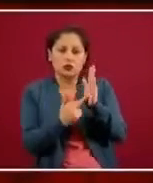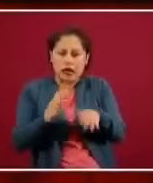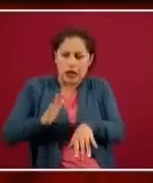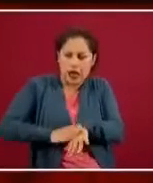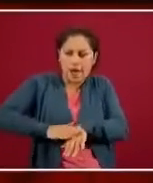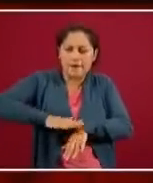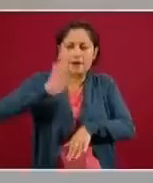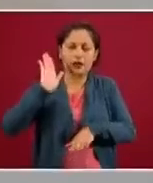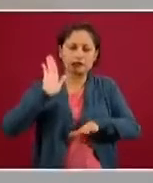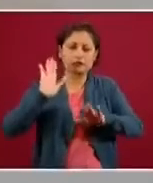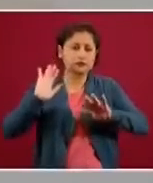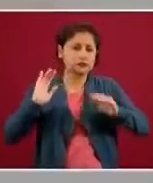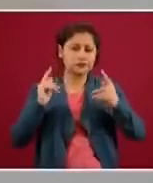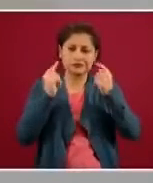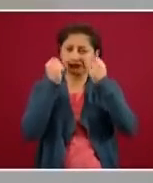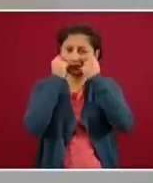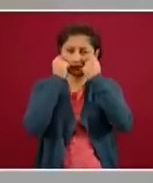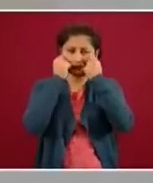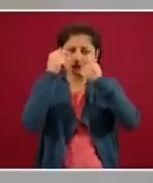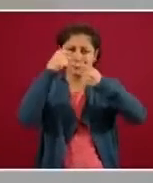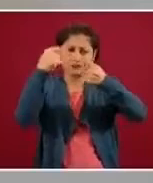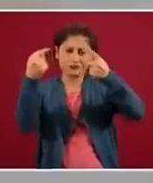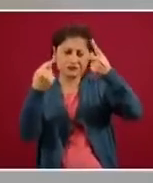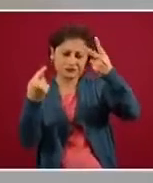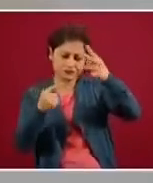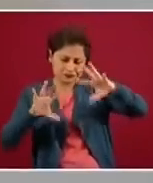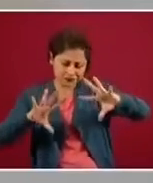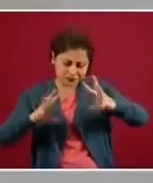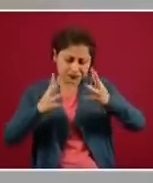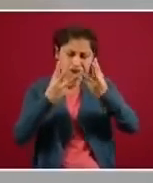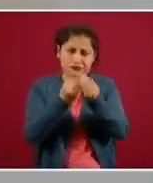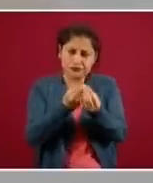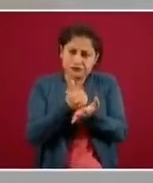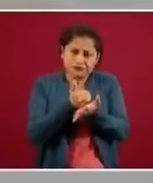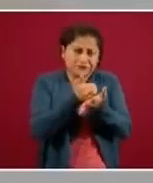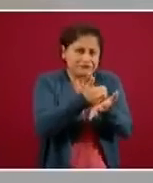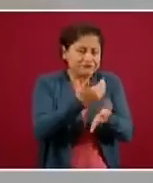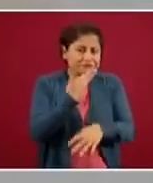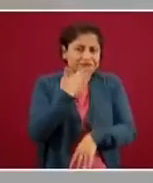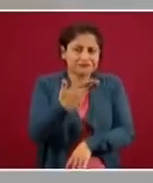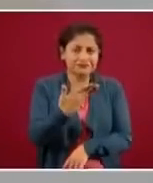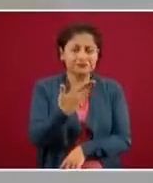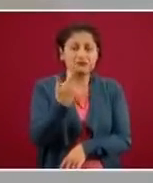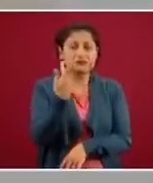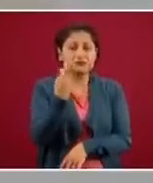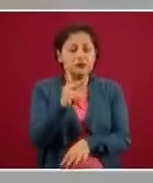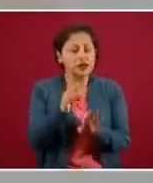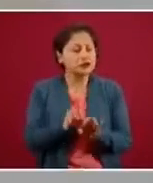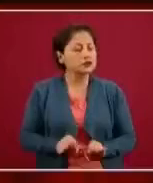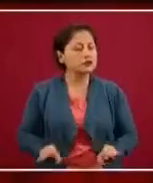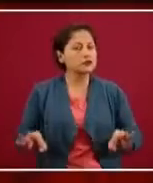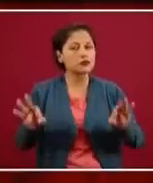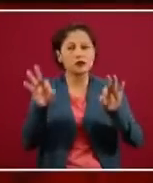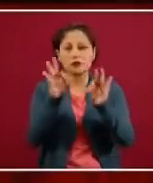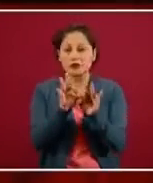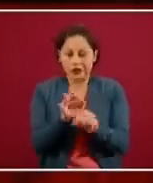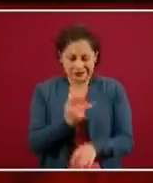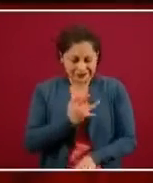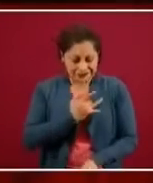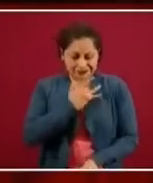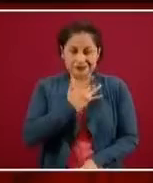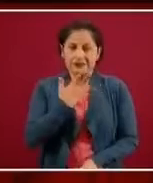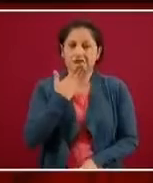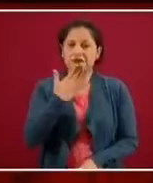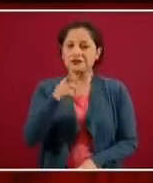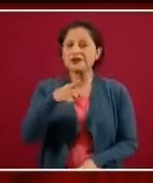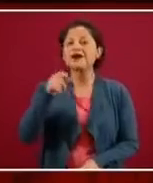sumar. Y el estado de ánimo es muy importante, porque el estado de ánimo, ayer que estuvieron, por eso fue muy importante que